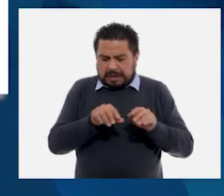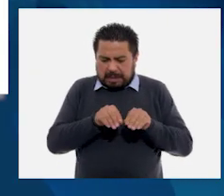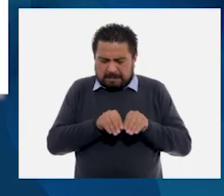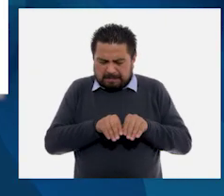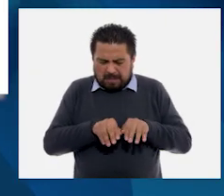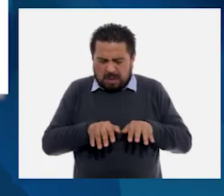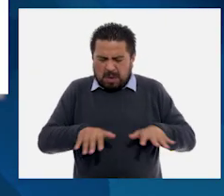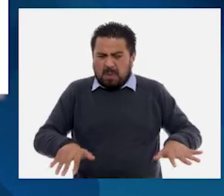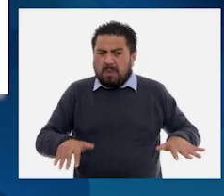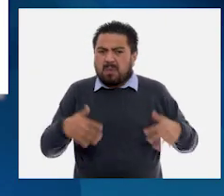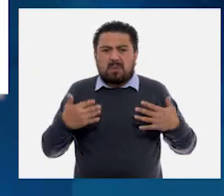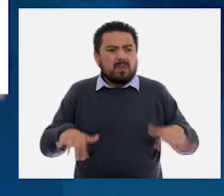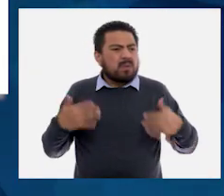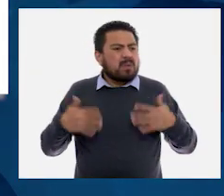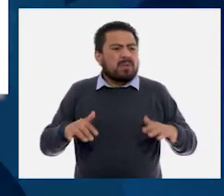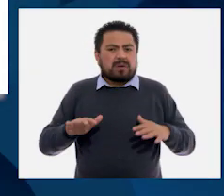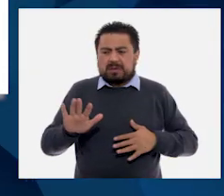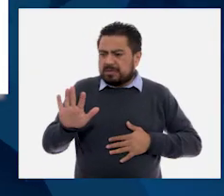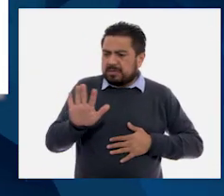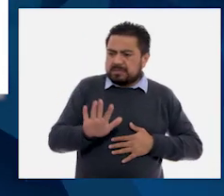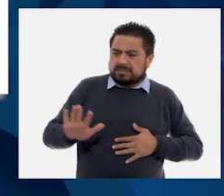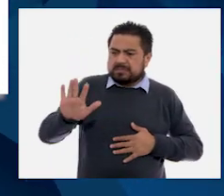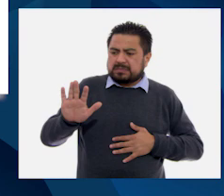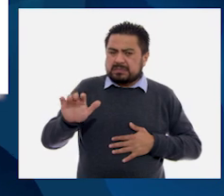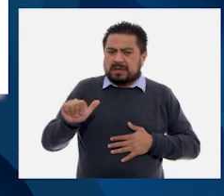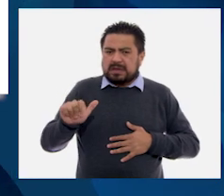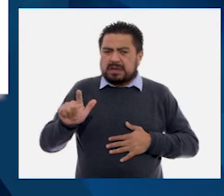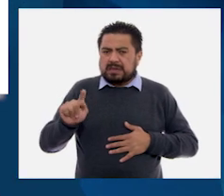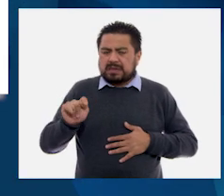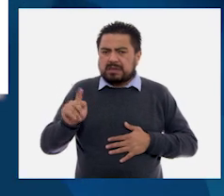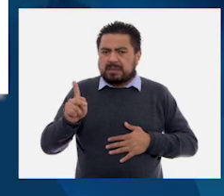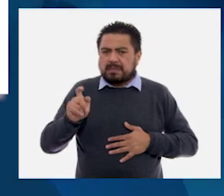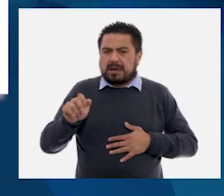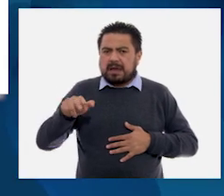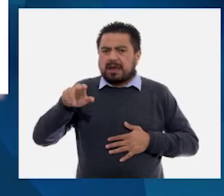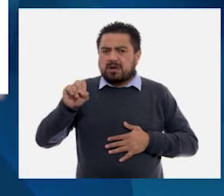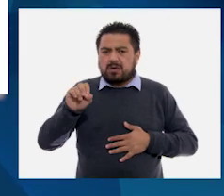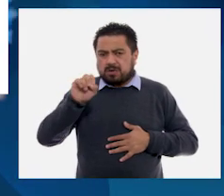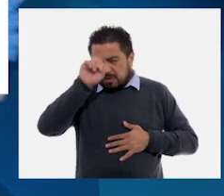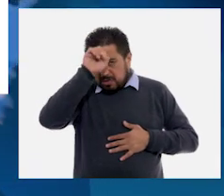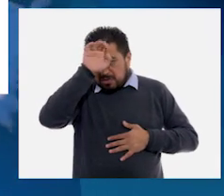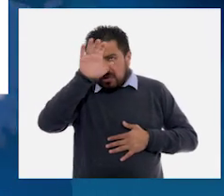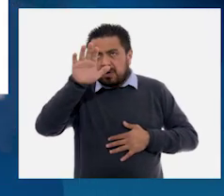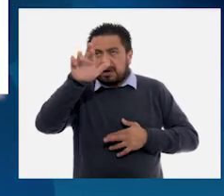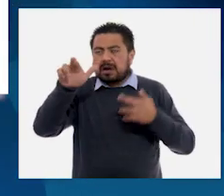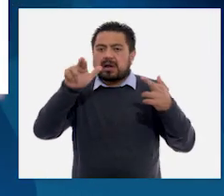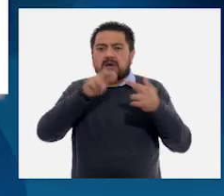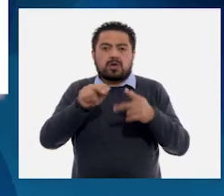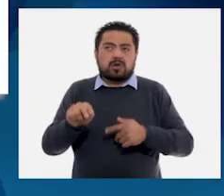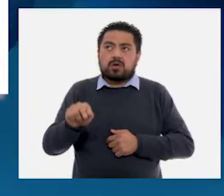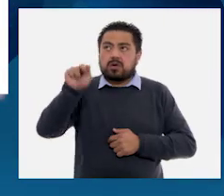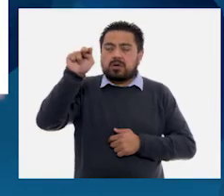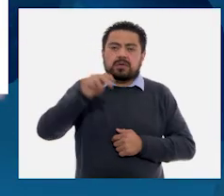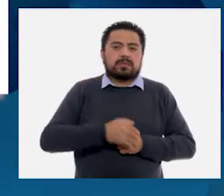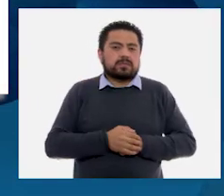muchas ramas, sobre todo en la zona del altiplano y entre las ciudades mineras del norte. En la costa oeste podemos